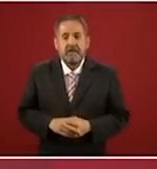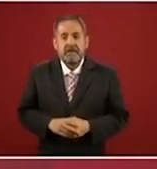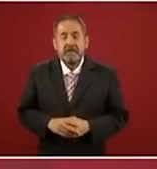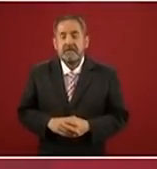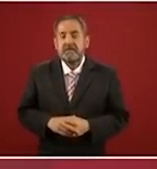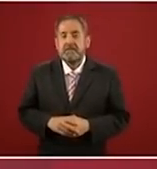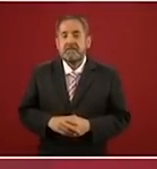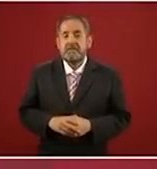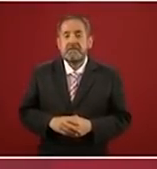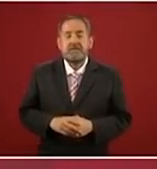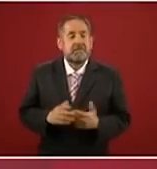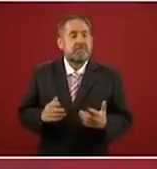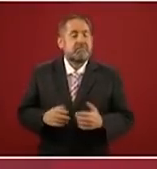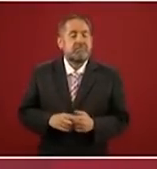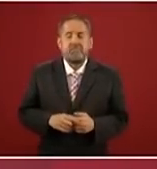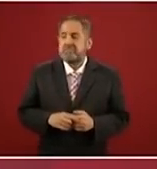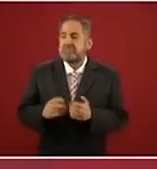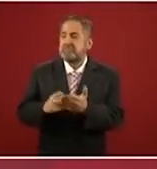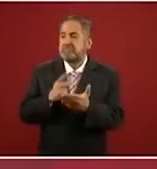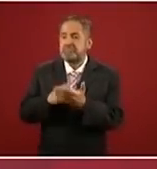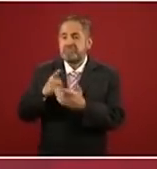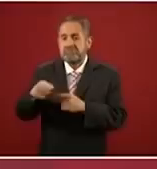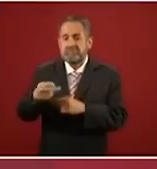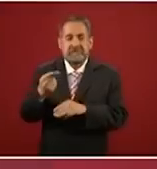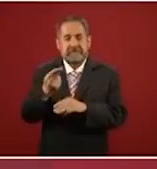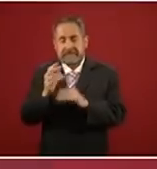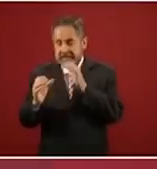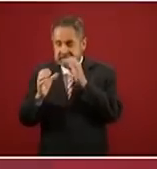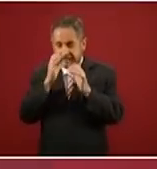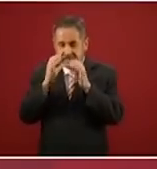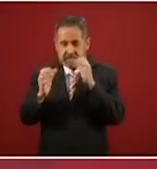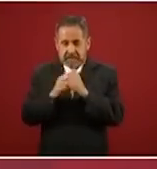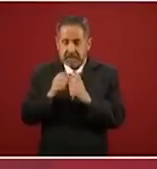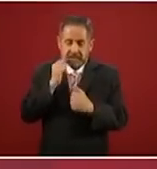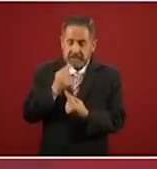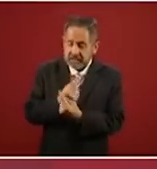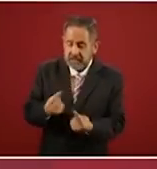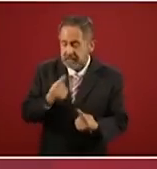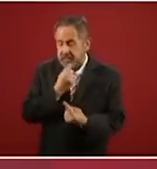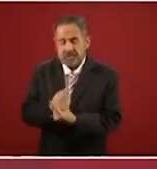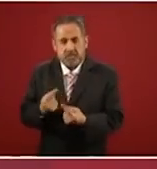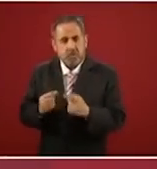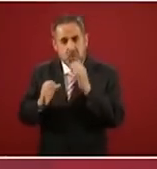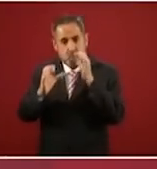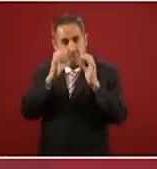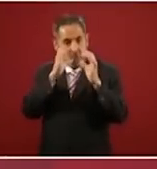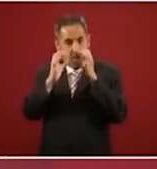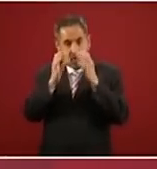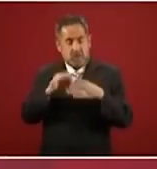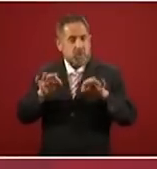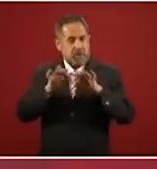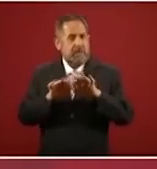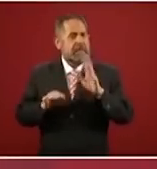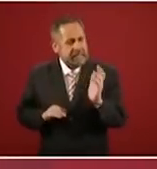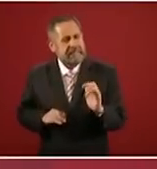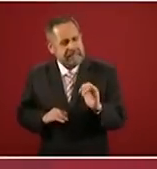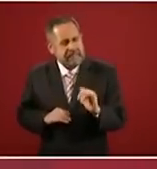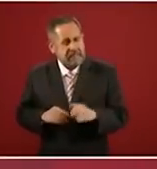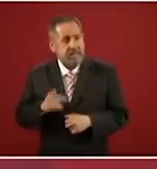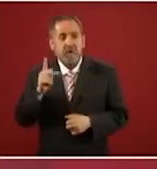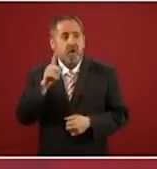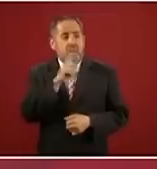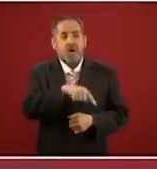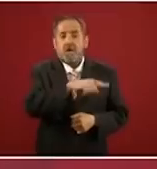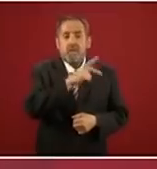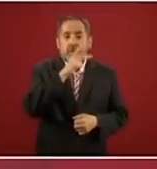de que es necesaria la comunicación con las niñas y los niños pero es muy difícil para muchos padres de familia